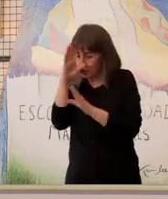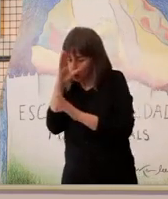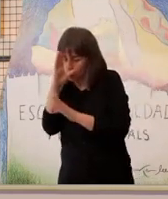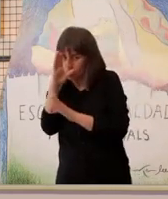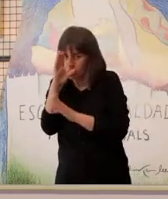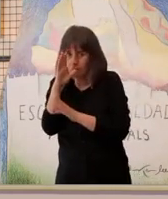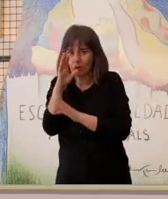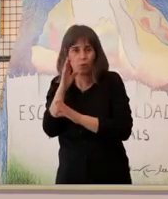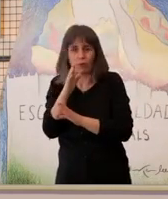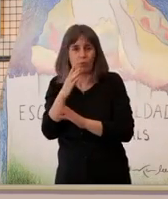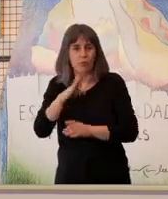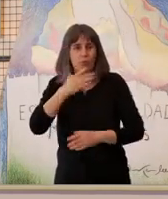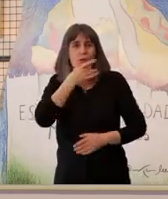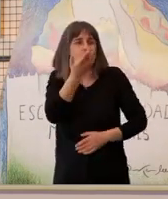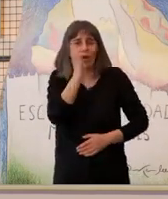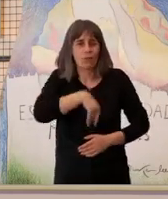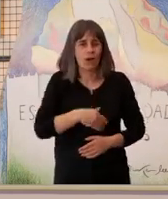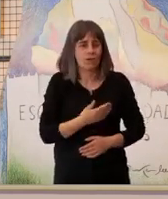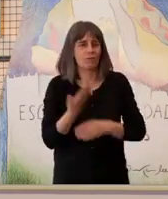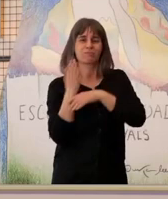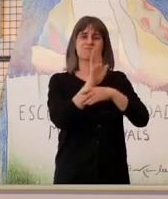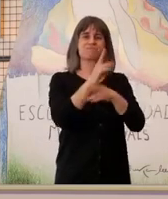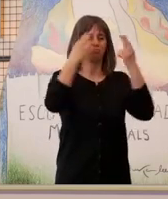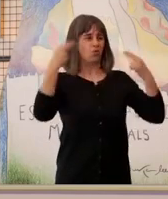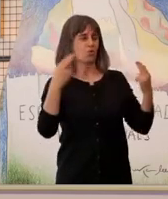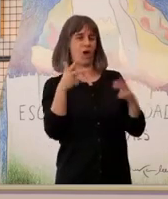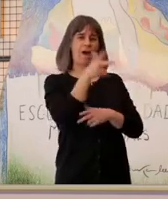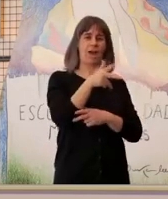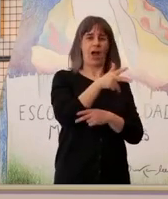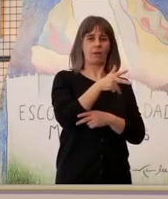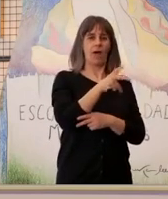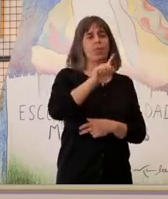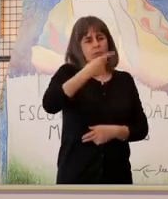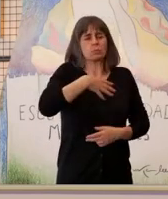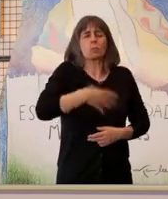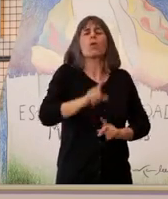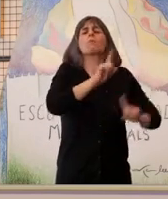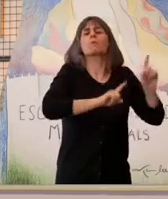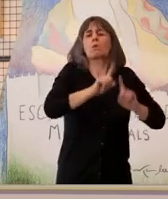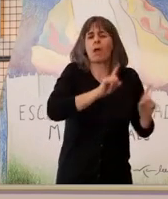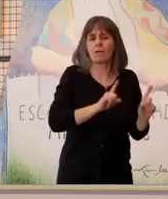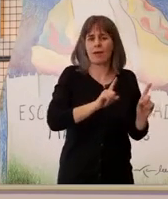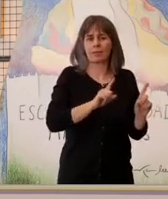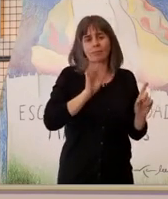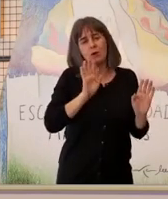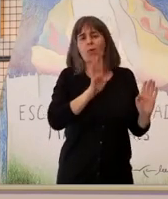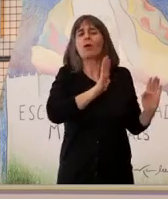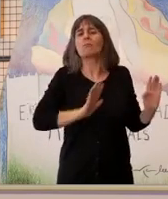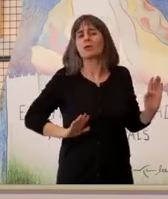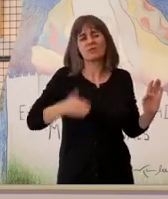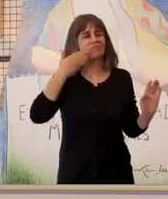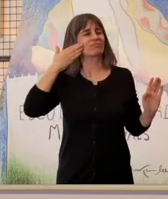por qué porque esto le da prestigio A lo mejor luego tendrá problemas por supuesto si le pillan pero de momento